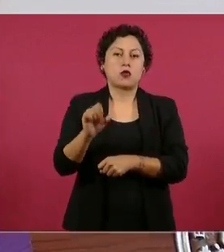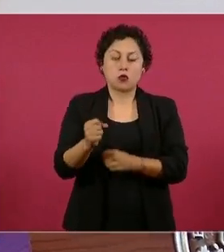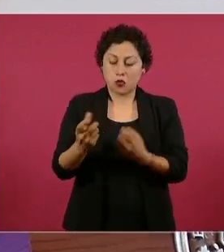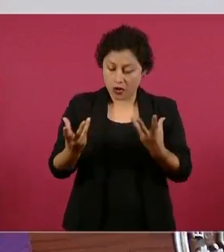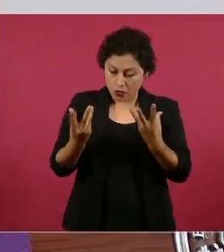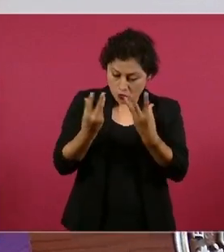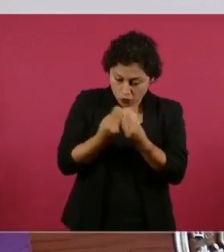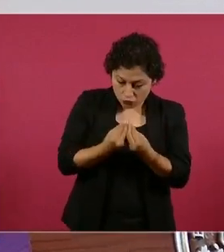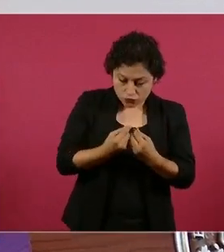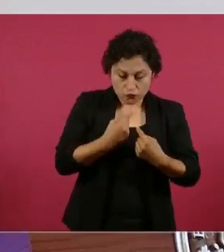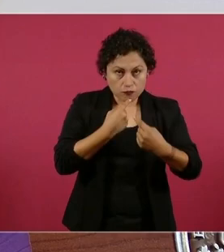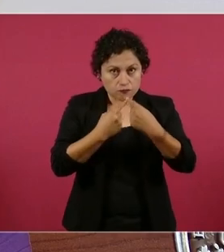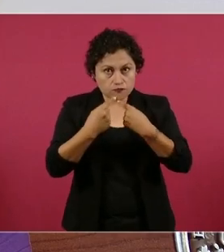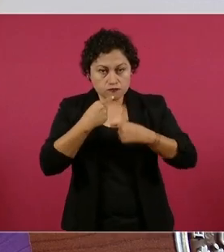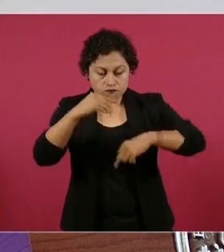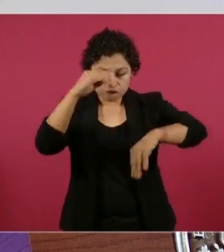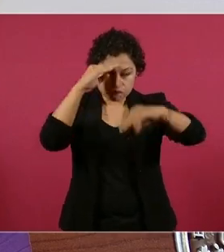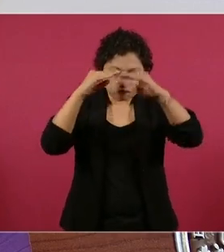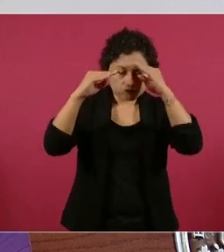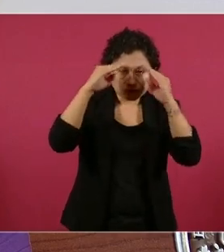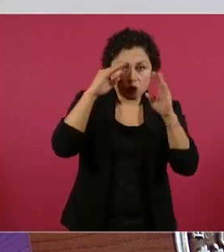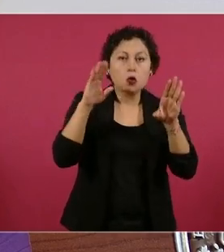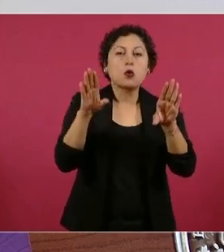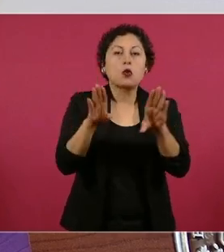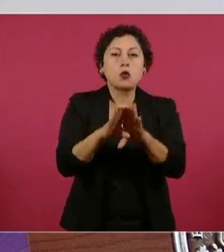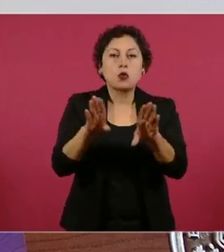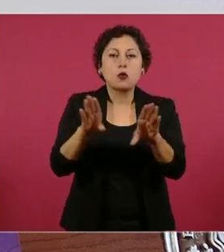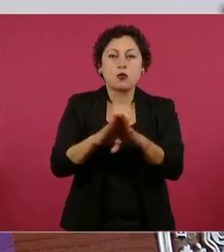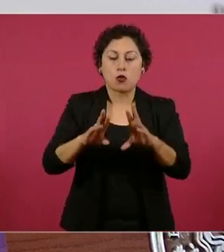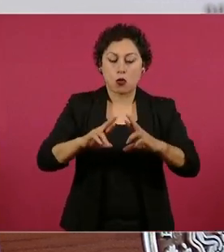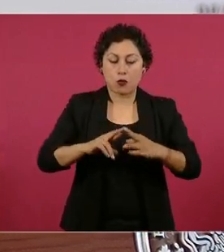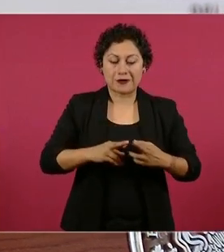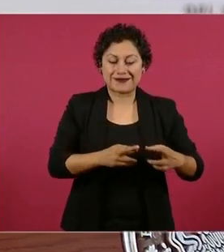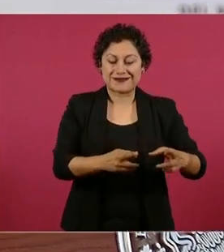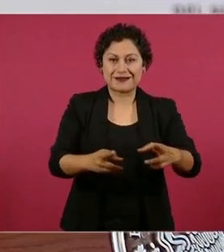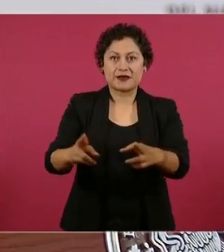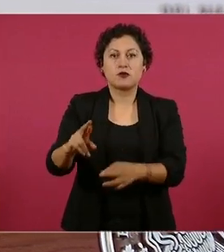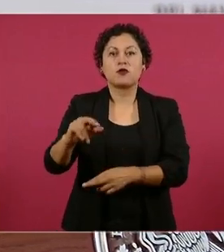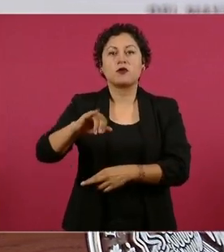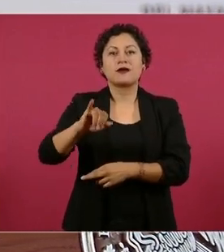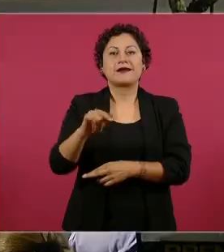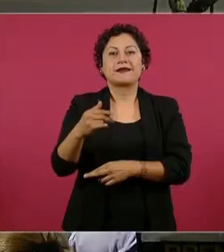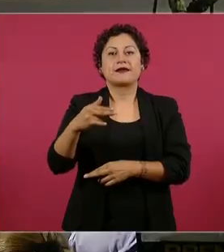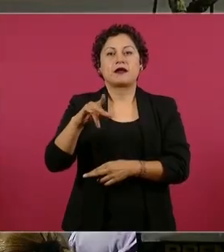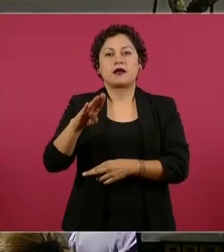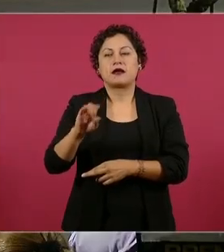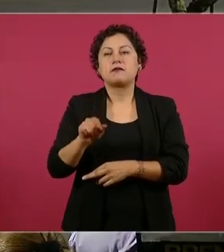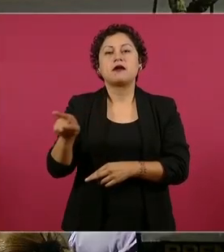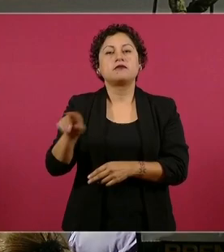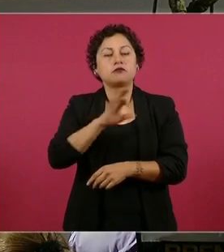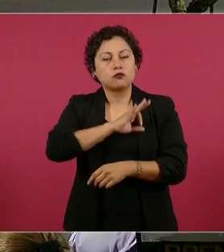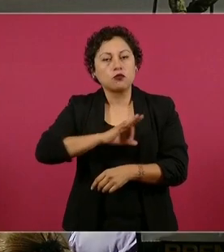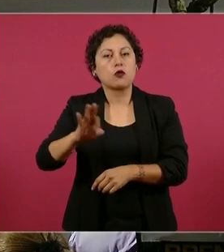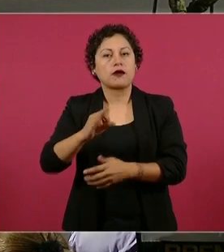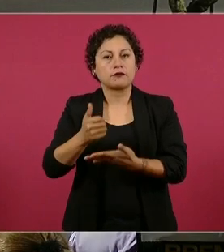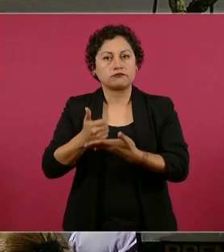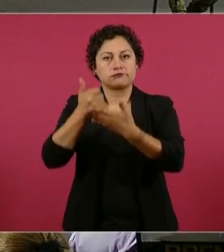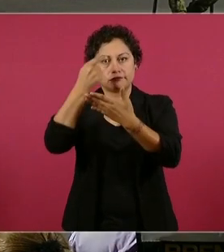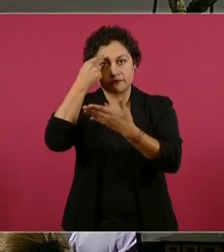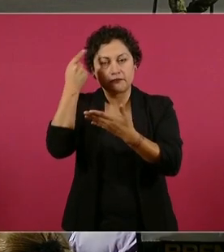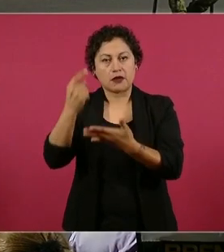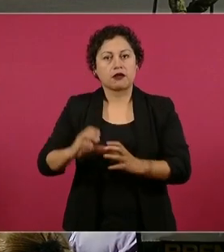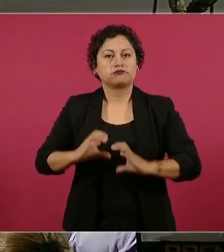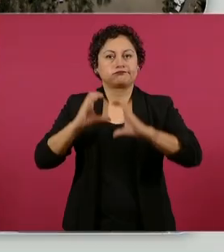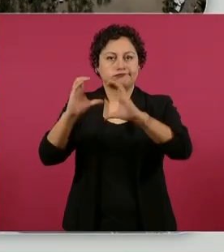lleváramos a cabo un plan que incluyera el dragado de todos los ríos del Bajo Grijalva. Esto dio pie a la creación del Plan Integral de Dragados